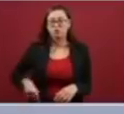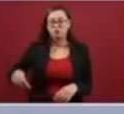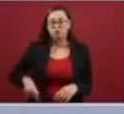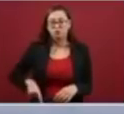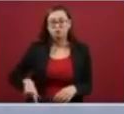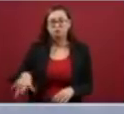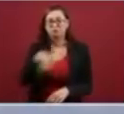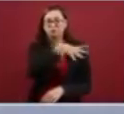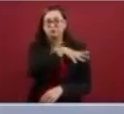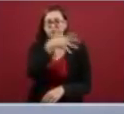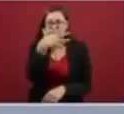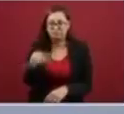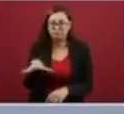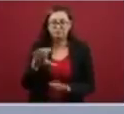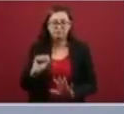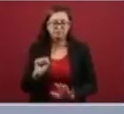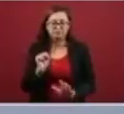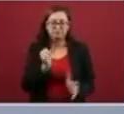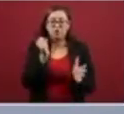pasaron de